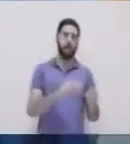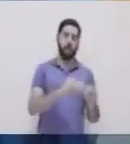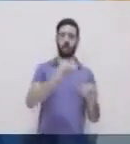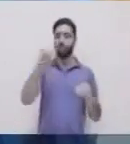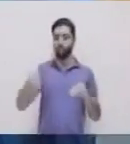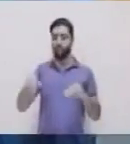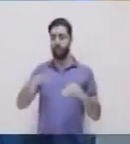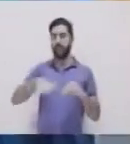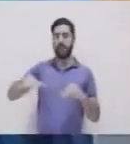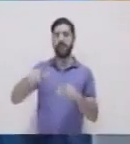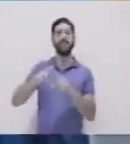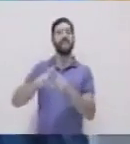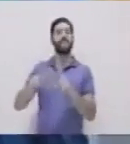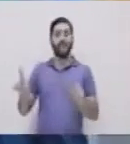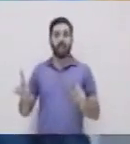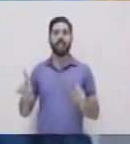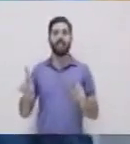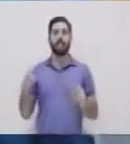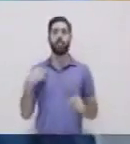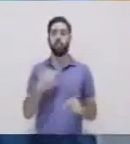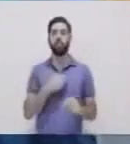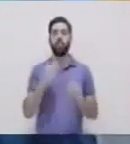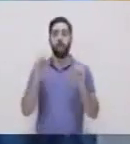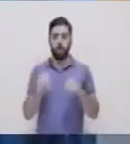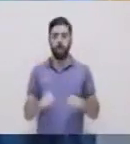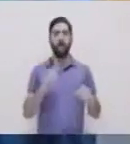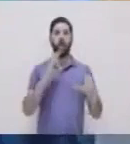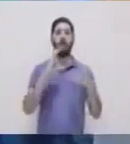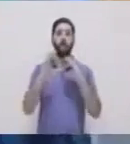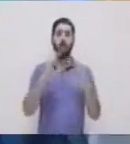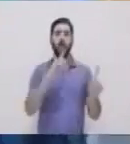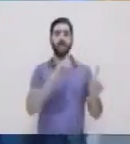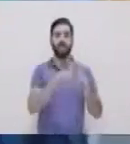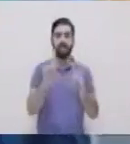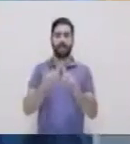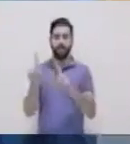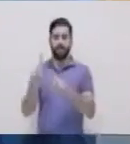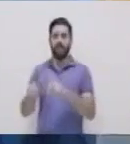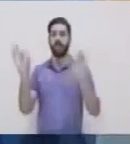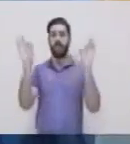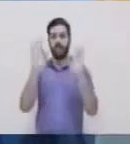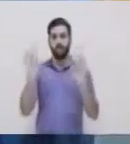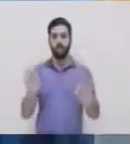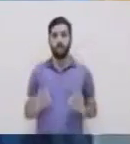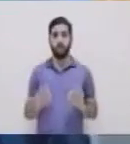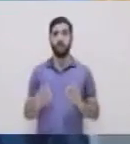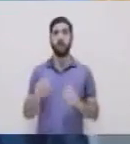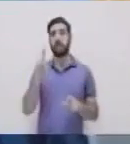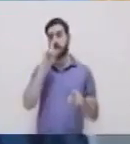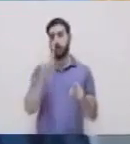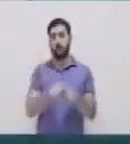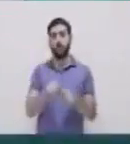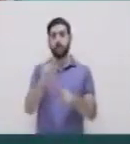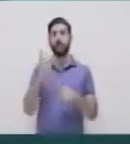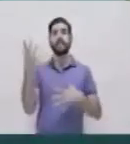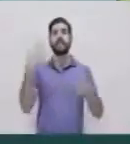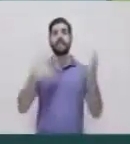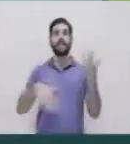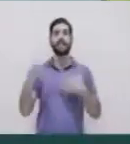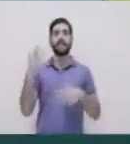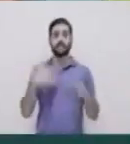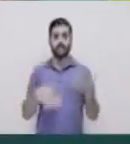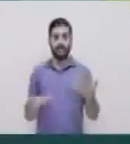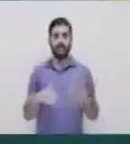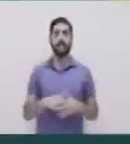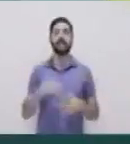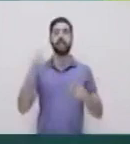en un área totalmente distinta. Entonces nos podemos comunicar de diferentes maneras. Usted indicaba mucho que también por medio de señas nos